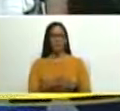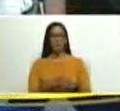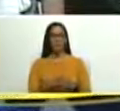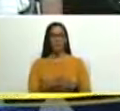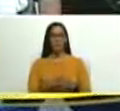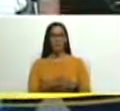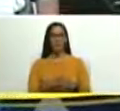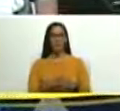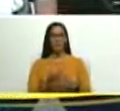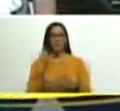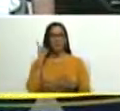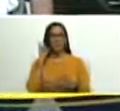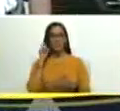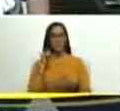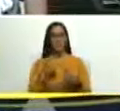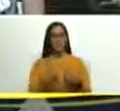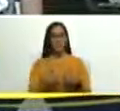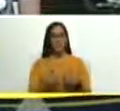Suena chévere, ¿verdad?